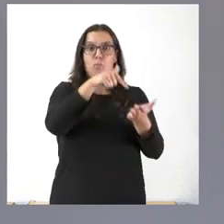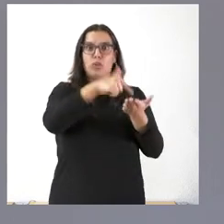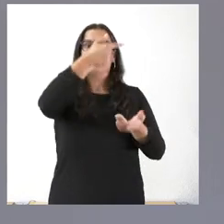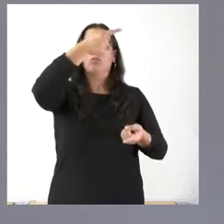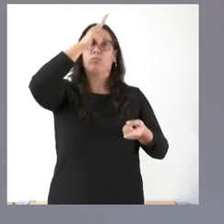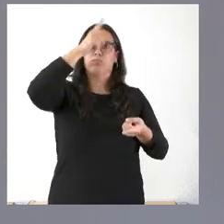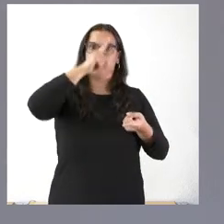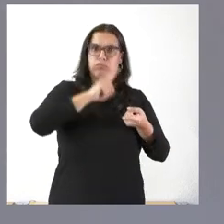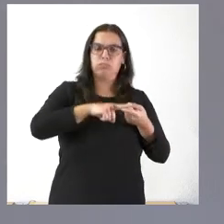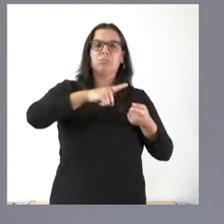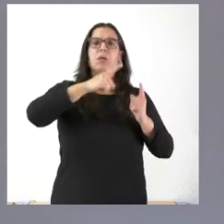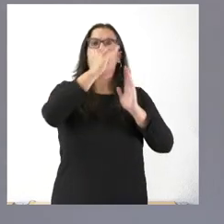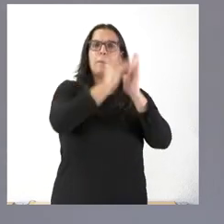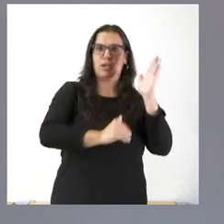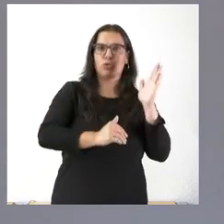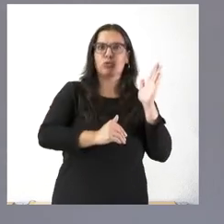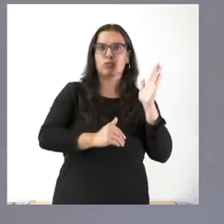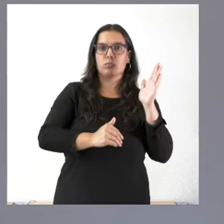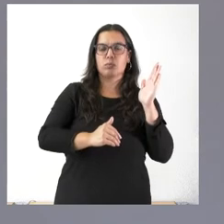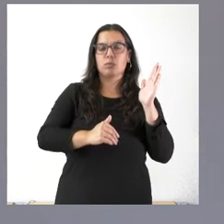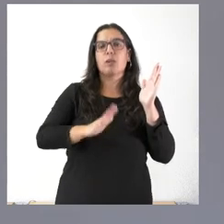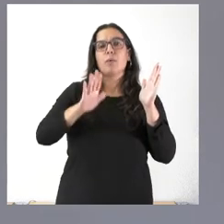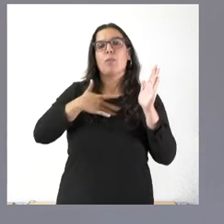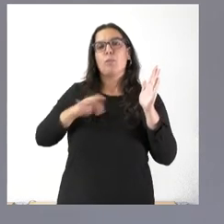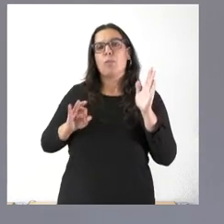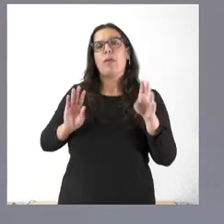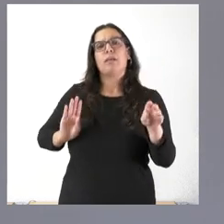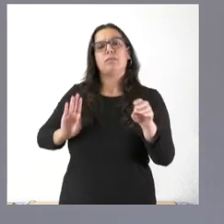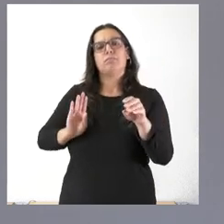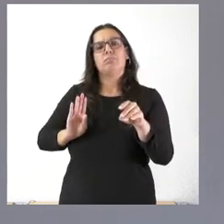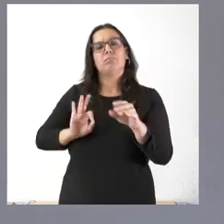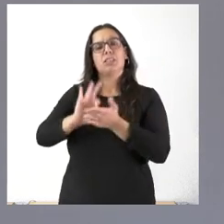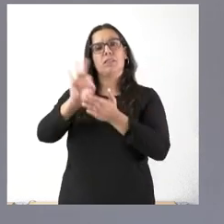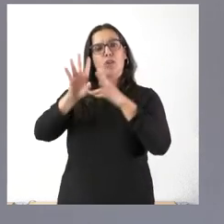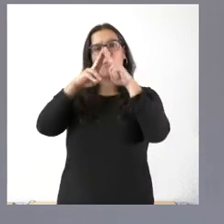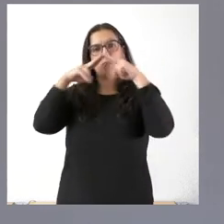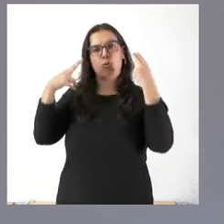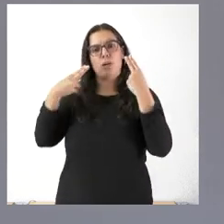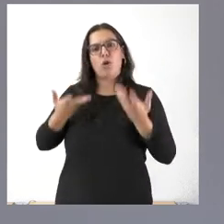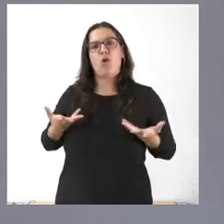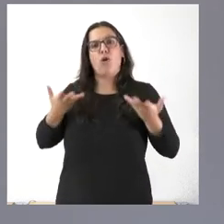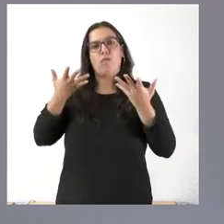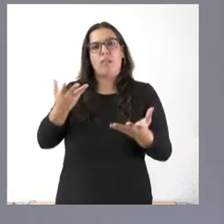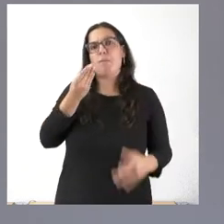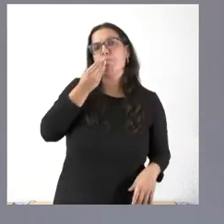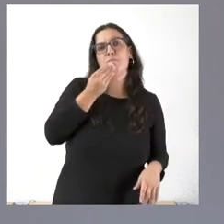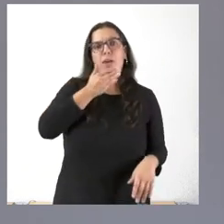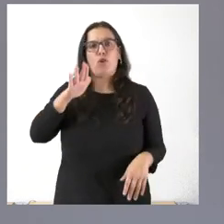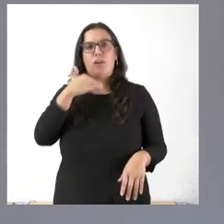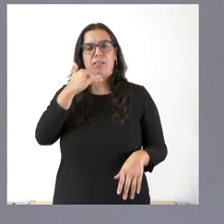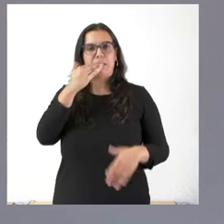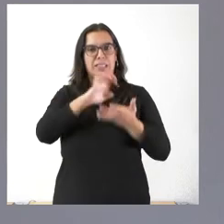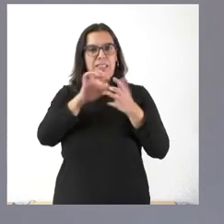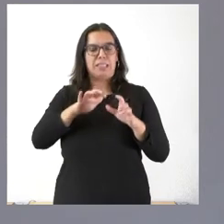bajos, de estar entre las comunidades autónomas con los impuestos más bajos de toda España y a la vez estar entre las comunidades con los mejores servicios públicos de